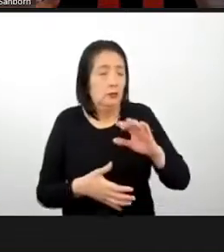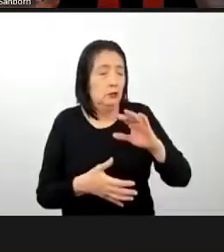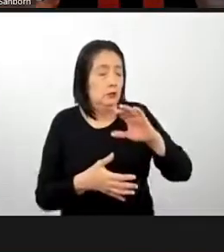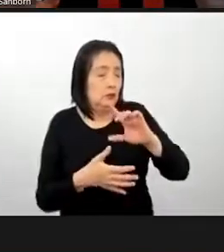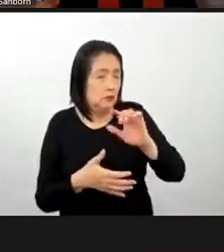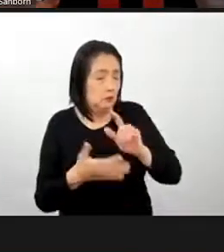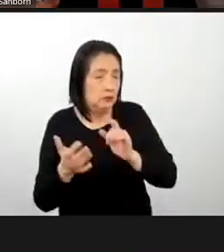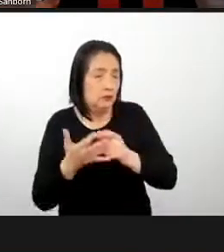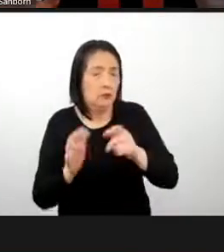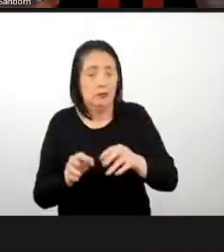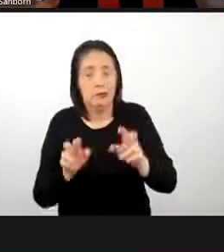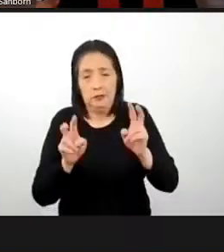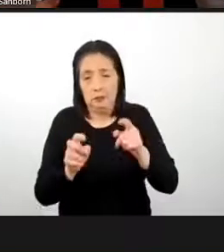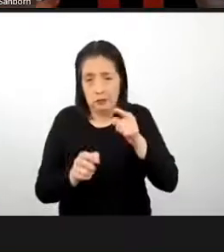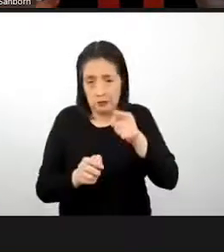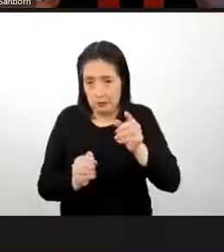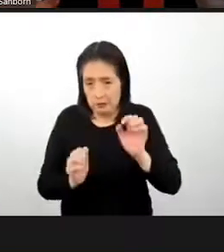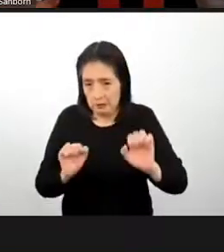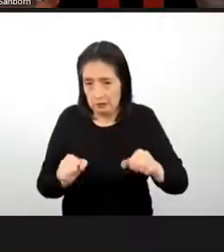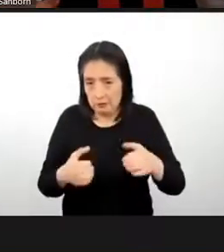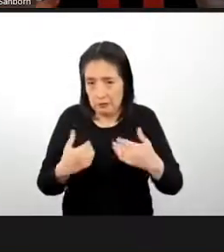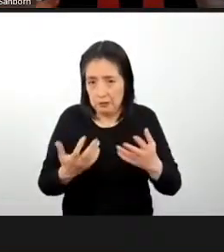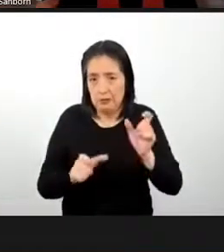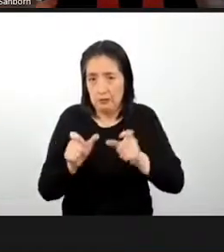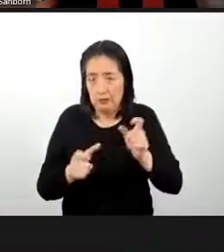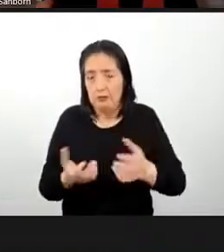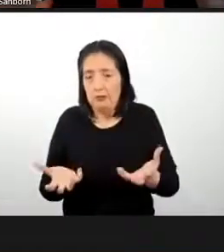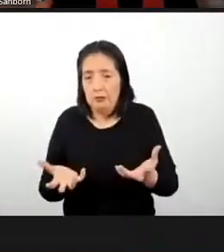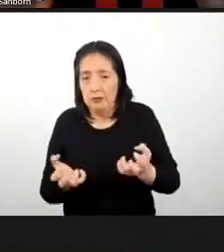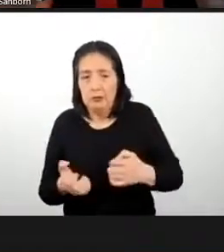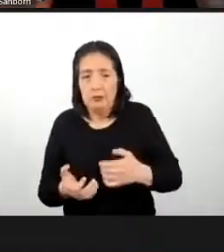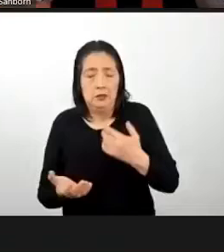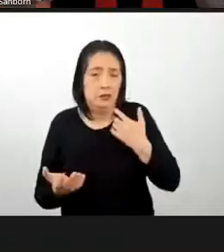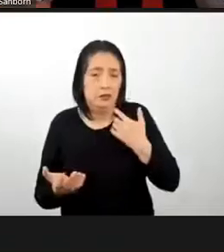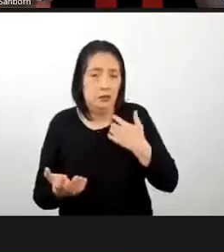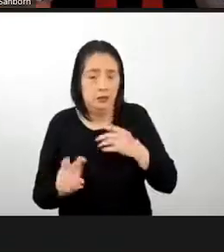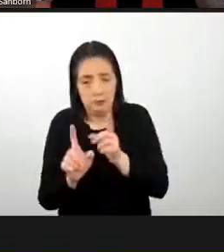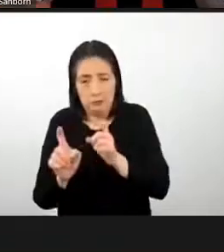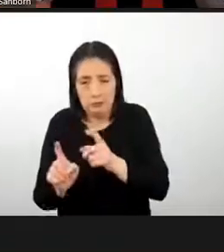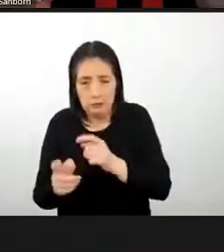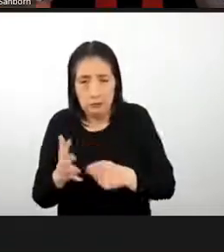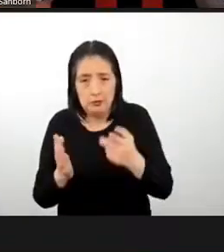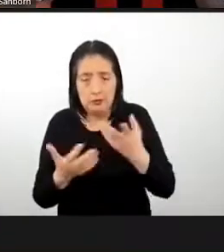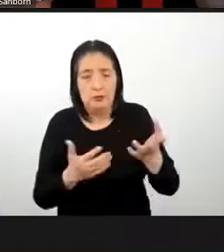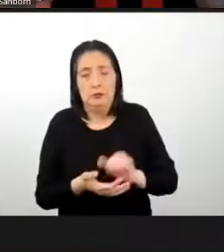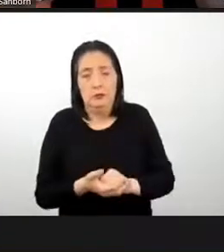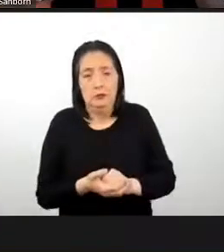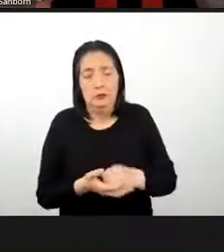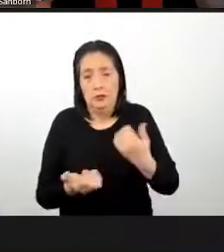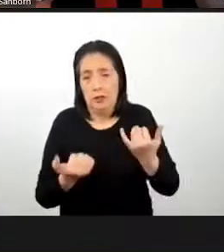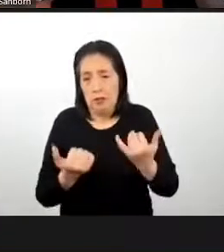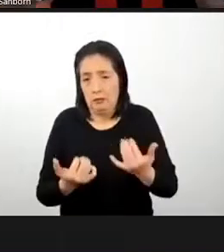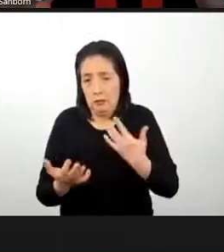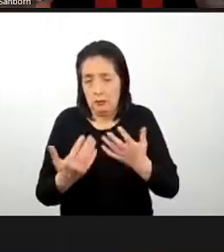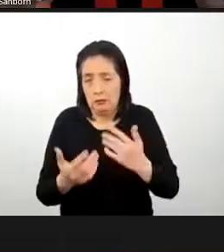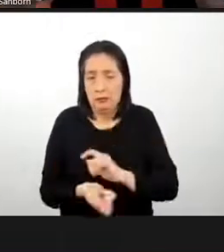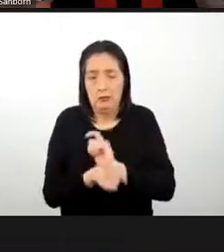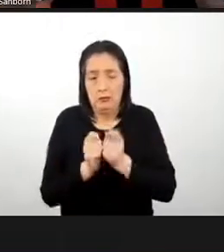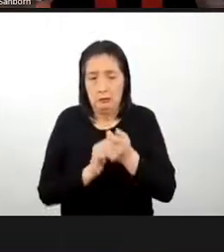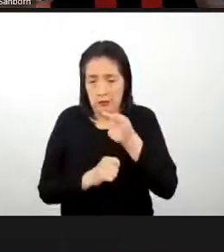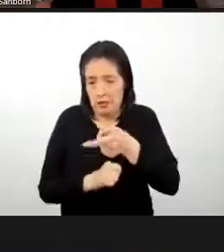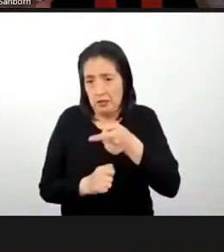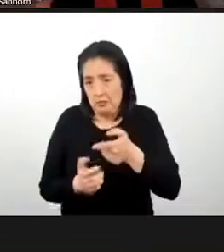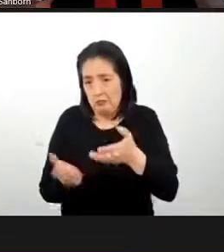Ahí están para que la quiera consultar y por tanto a ello me remito a la hora de hablar de los cambios que habría que hacer. Ahí están.